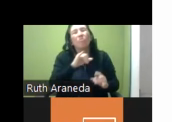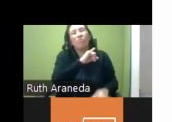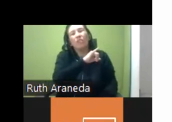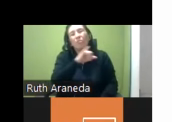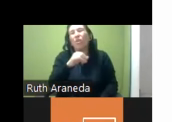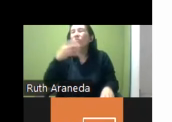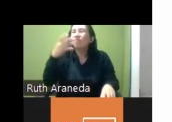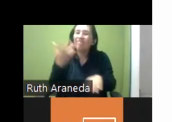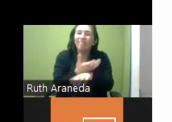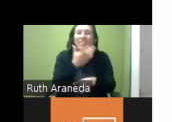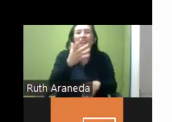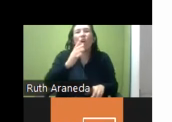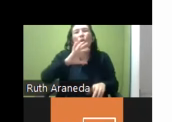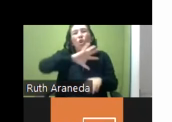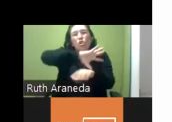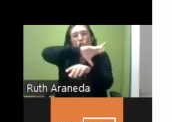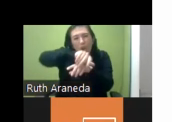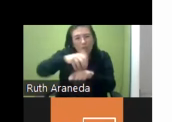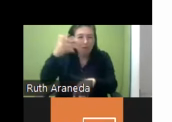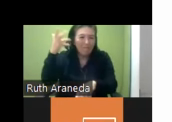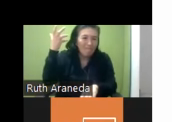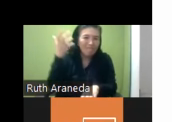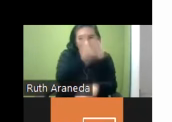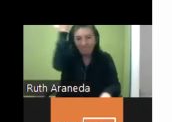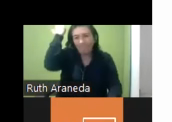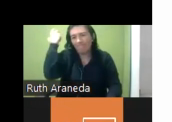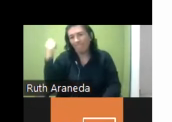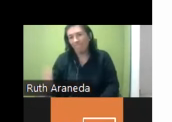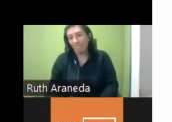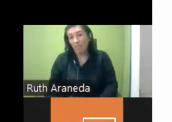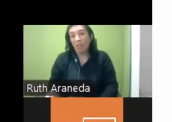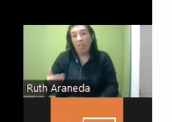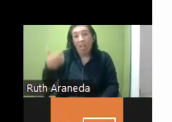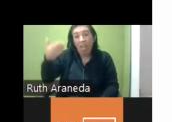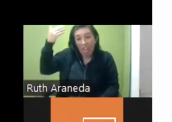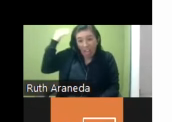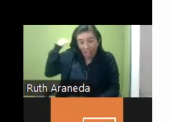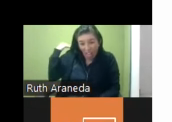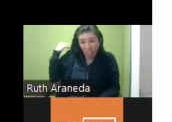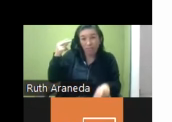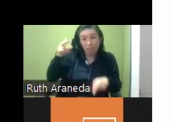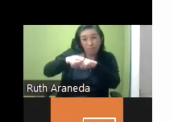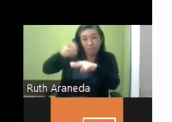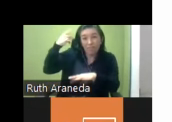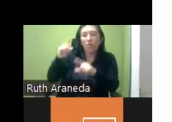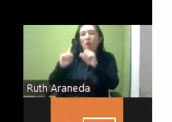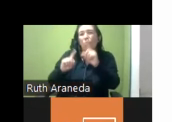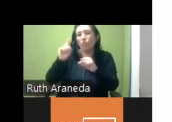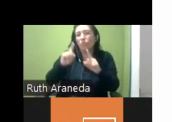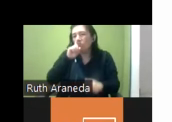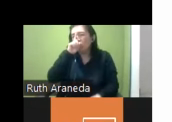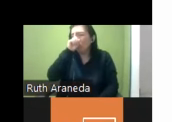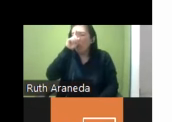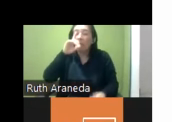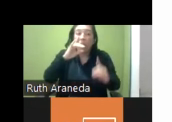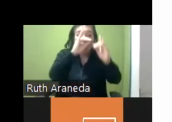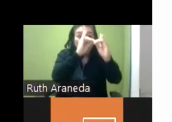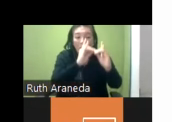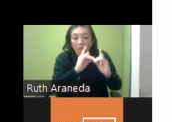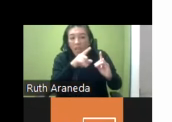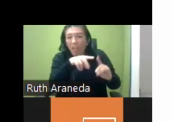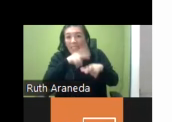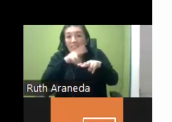pasado, desde los años, bueno, desde la colonia que se viene saqueando tumbas en la zona